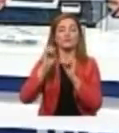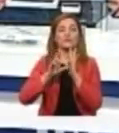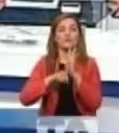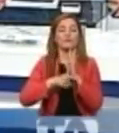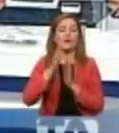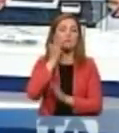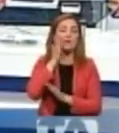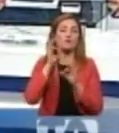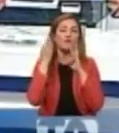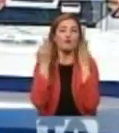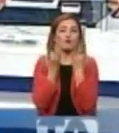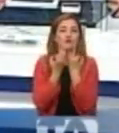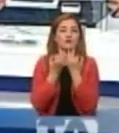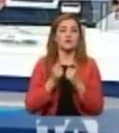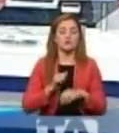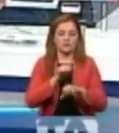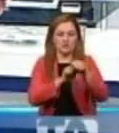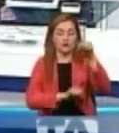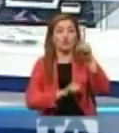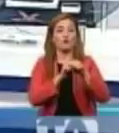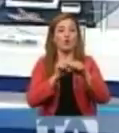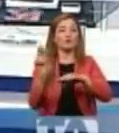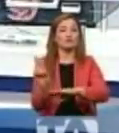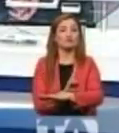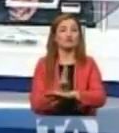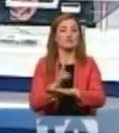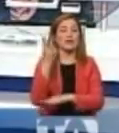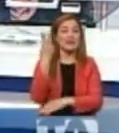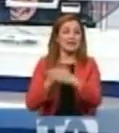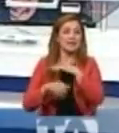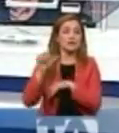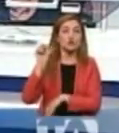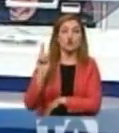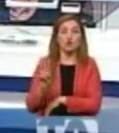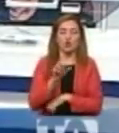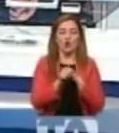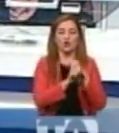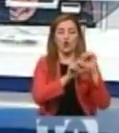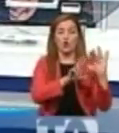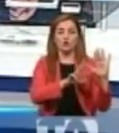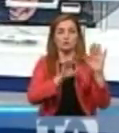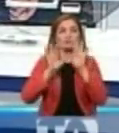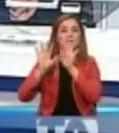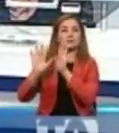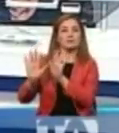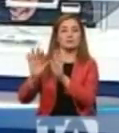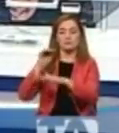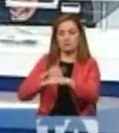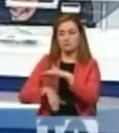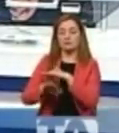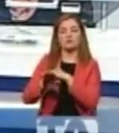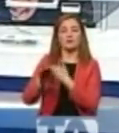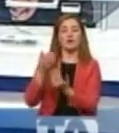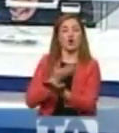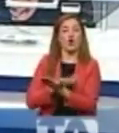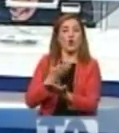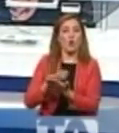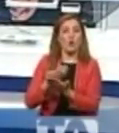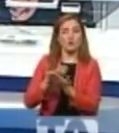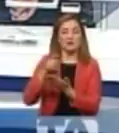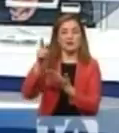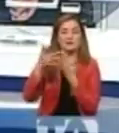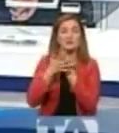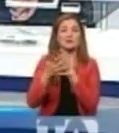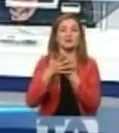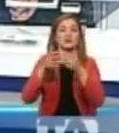7:50 a.m. Una madre de familia fue descubierta cuando utilizaba a sus 2 hijas de 8 y 10 años para ingresar cosas a la penitenciaría del